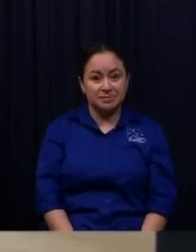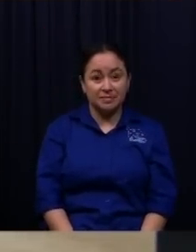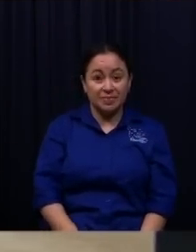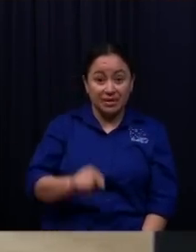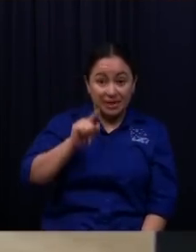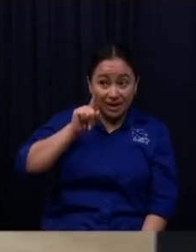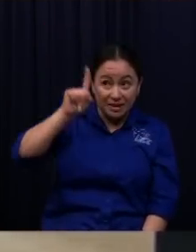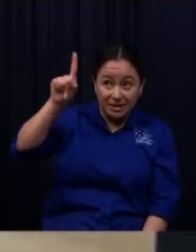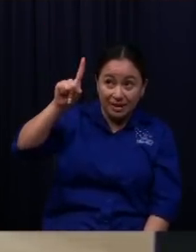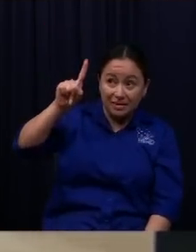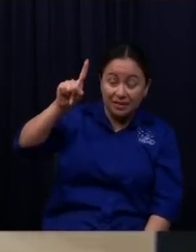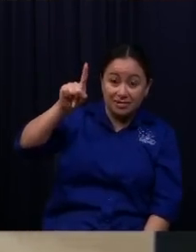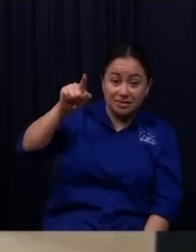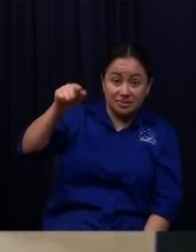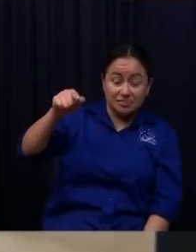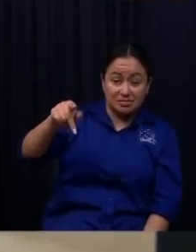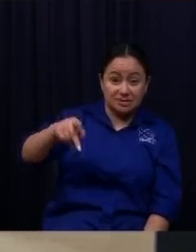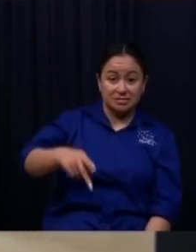tenemos.